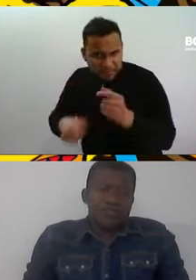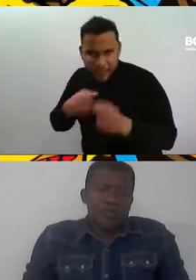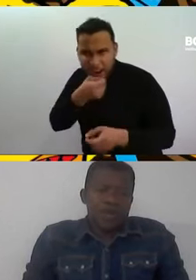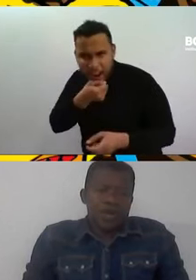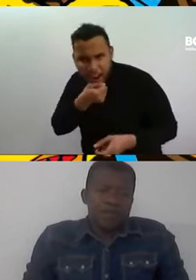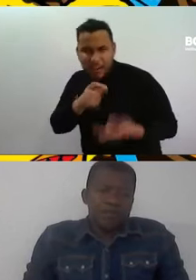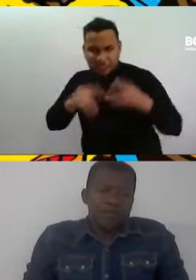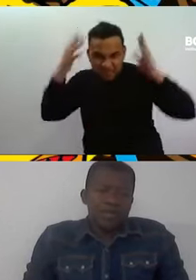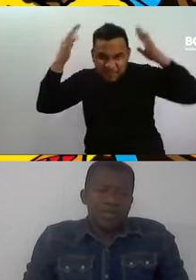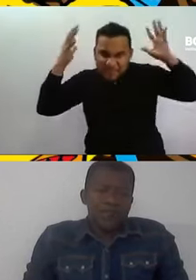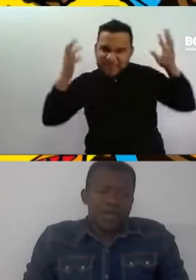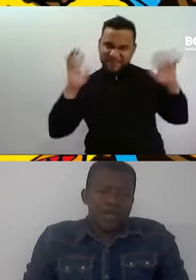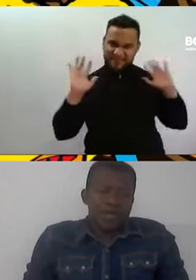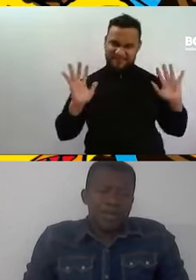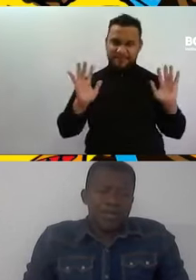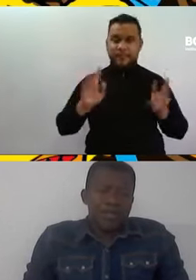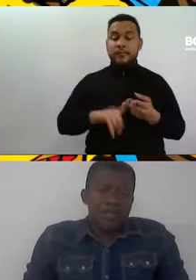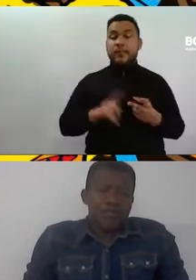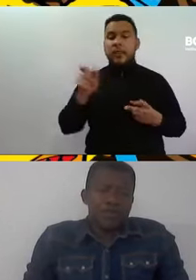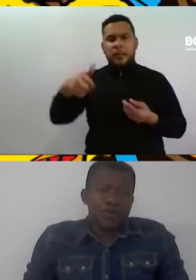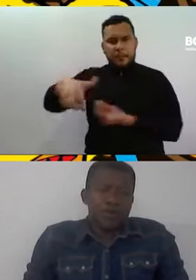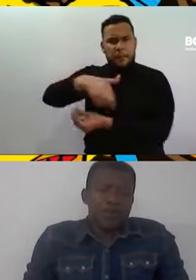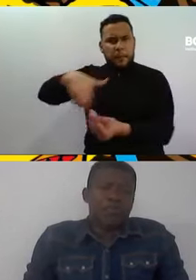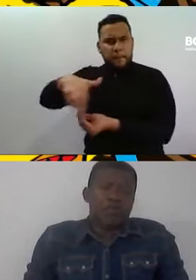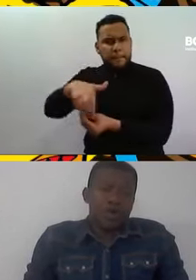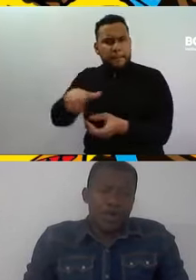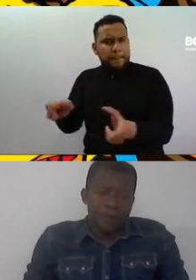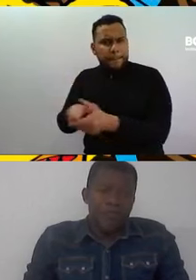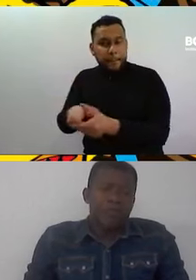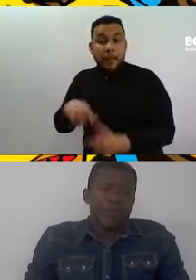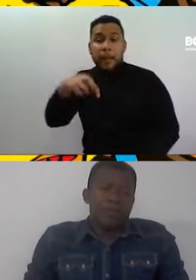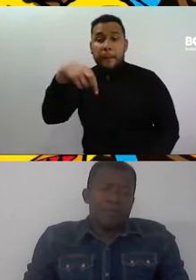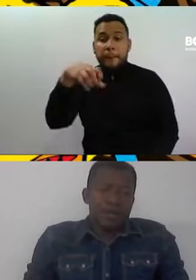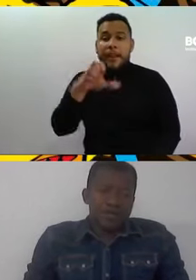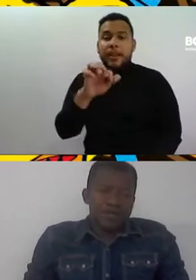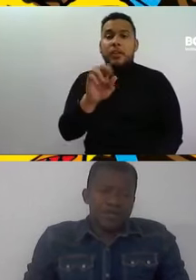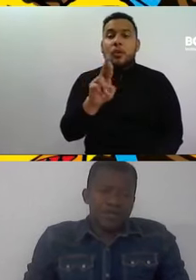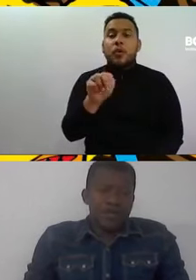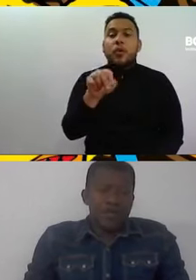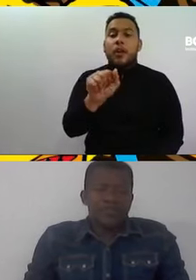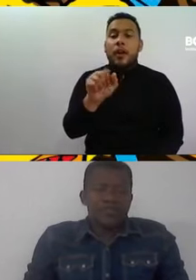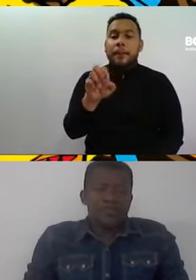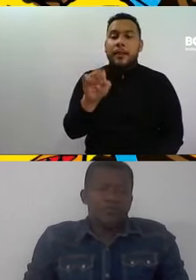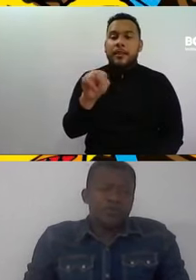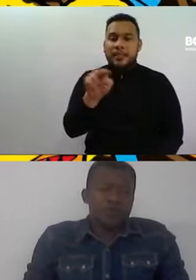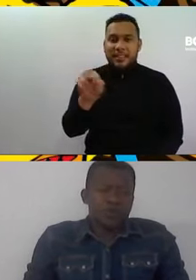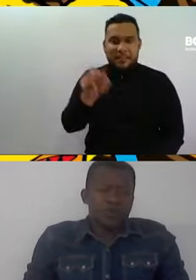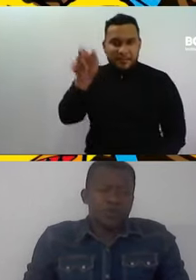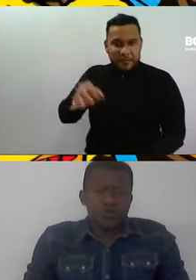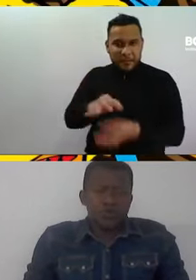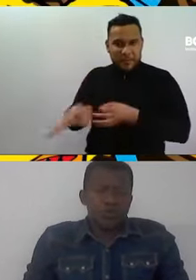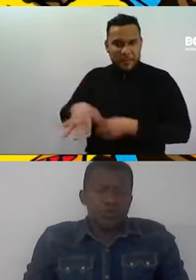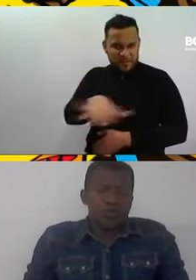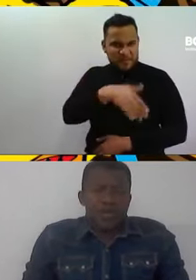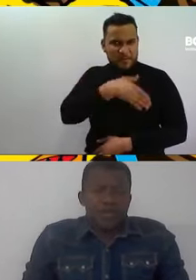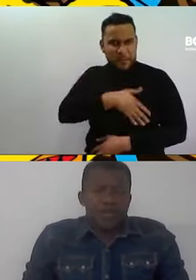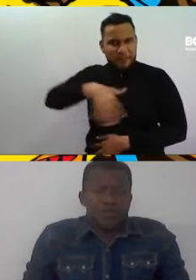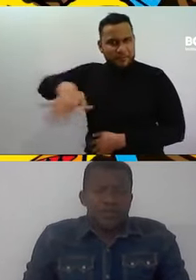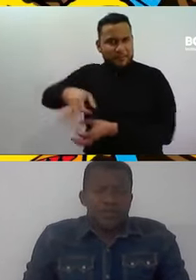esta señora magnífica de Palenquito, Petrona Martínez y muchos,